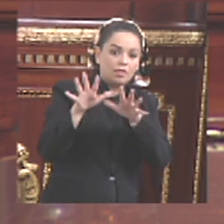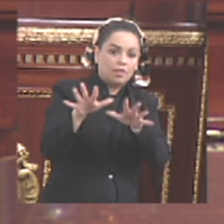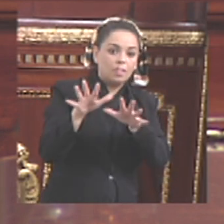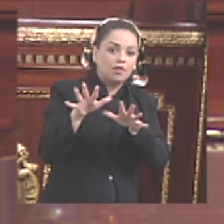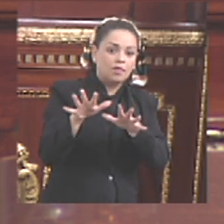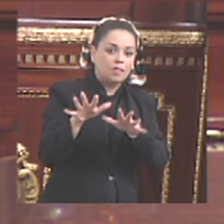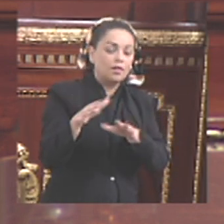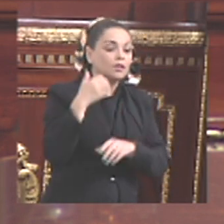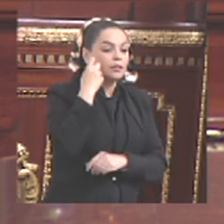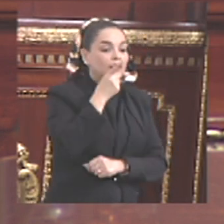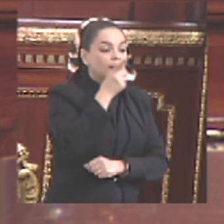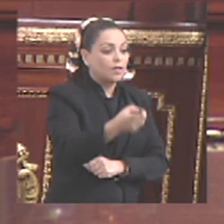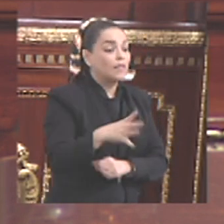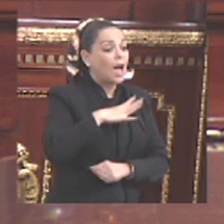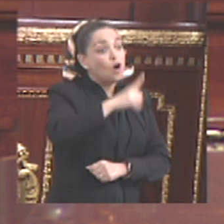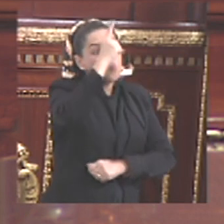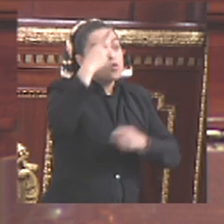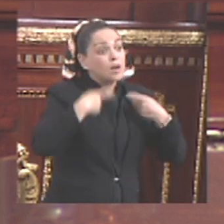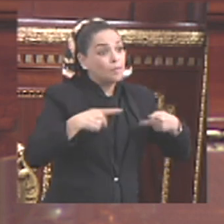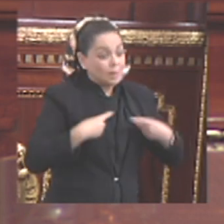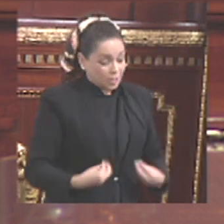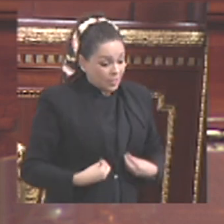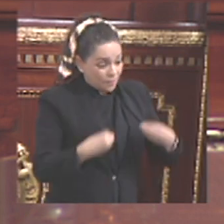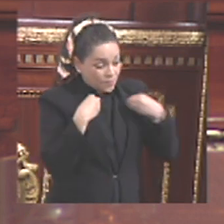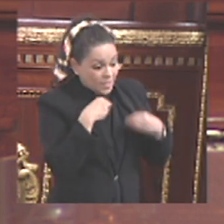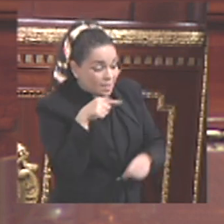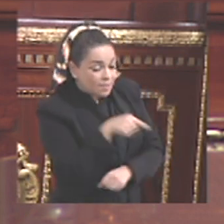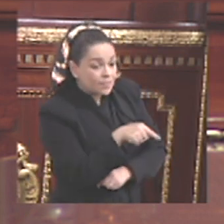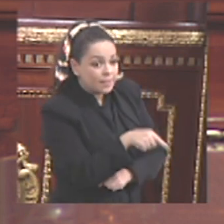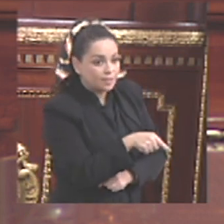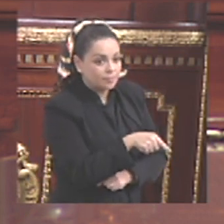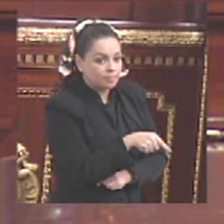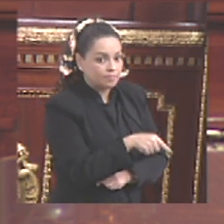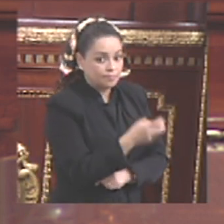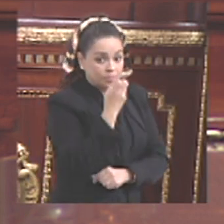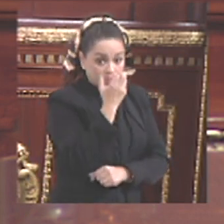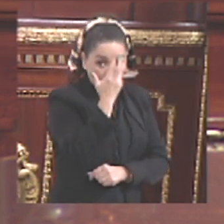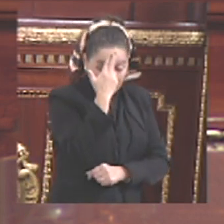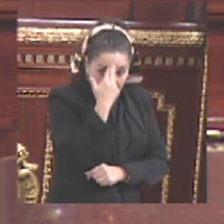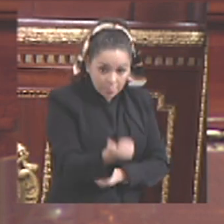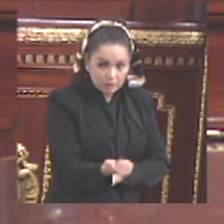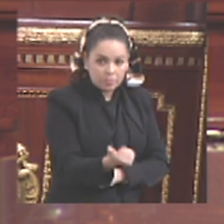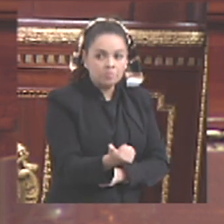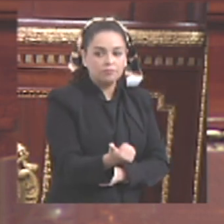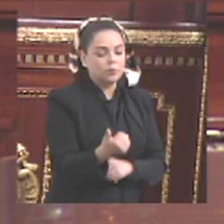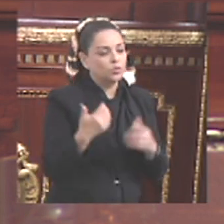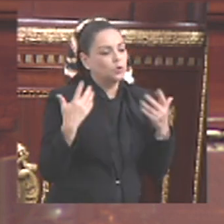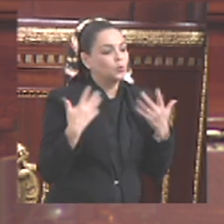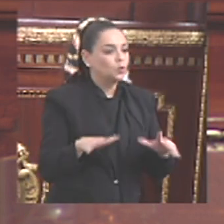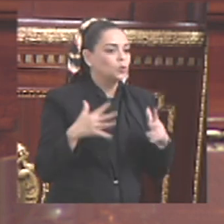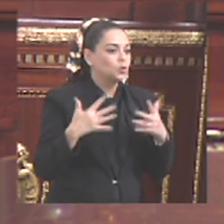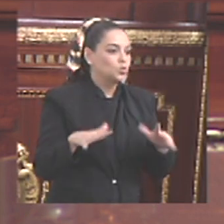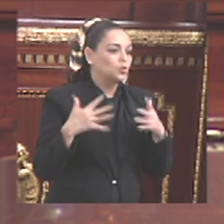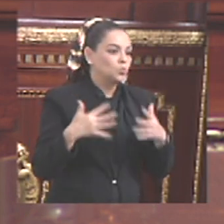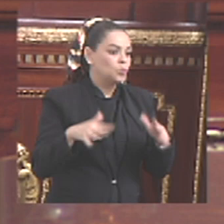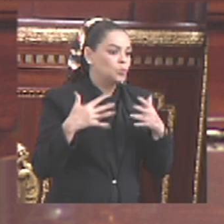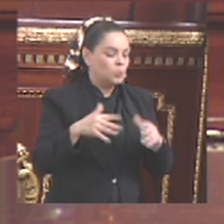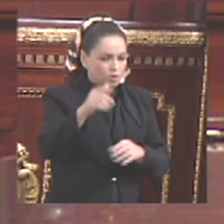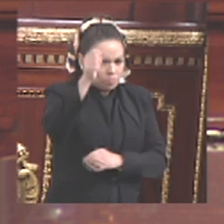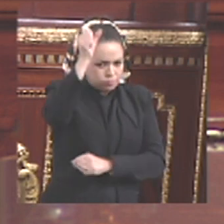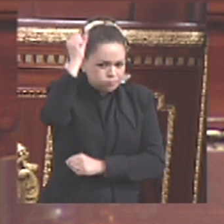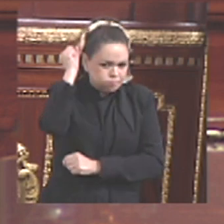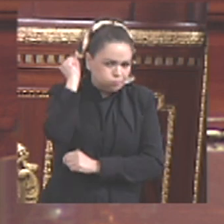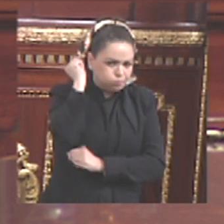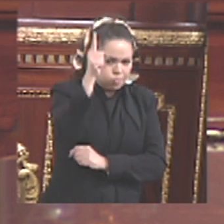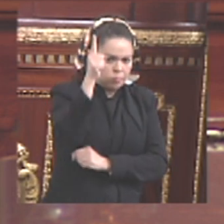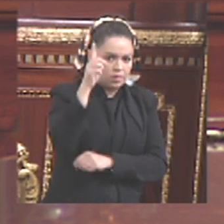se encontraba con vida. Por eso, absoluto reconocimiento para quienes llegaron primero a